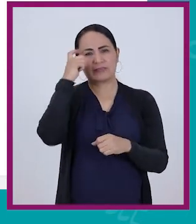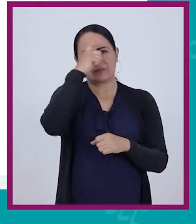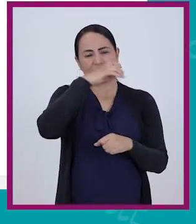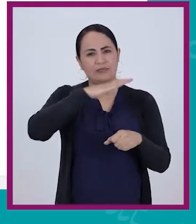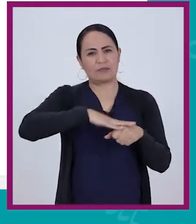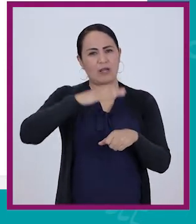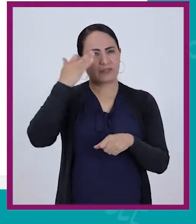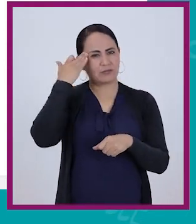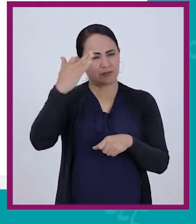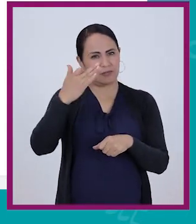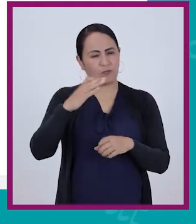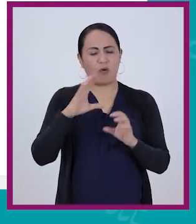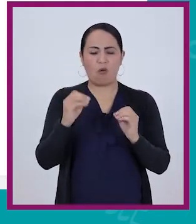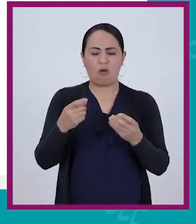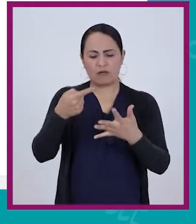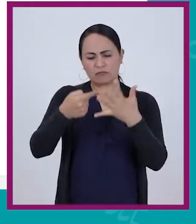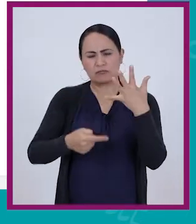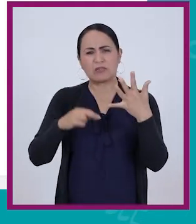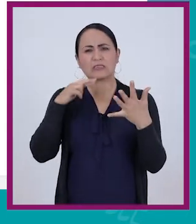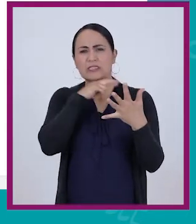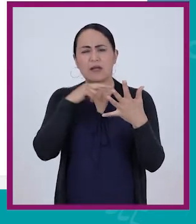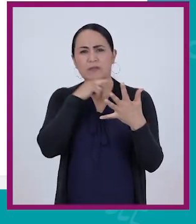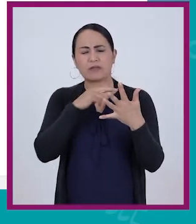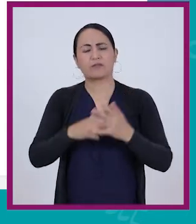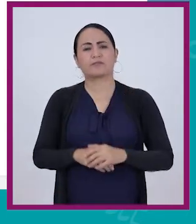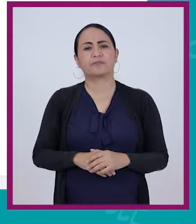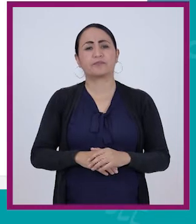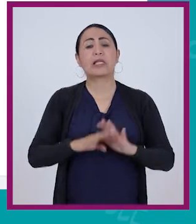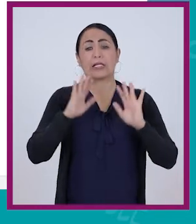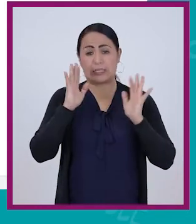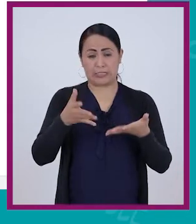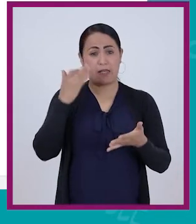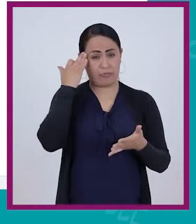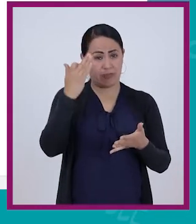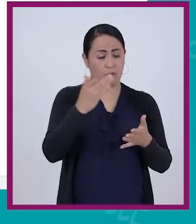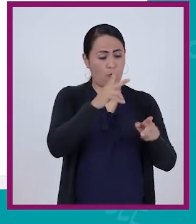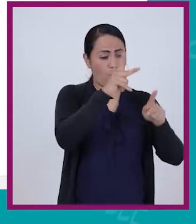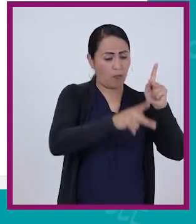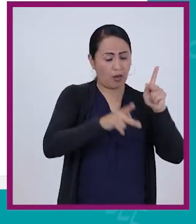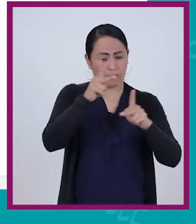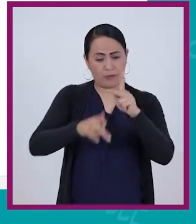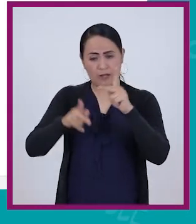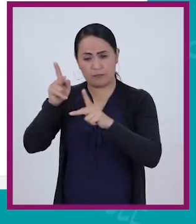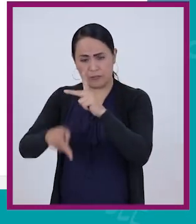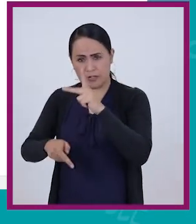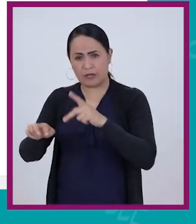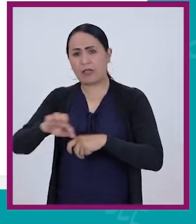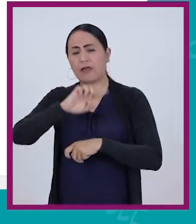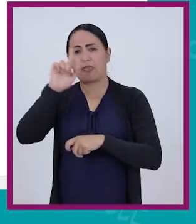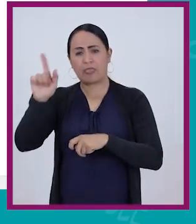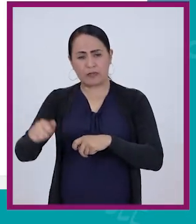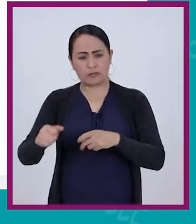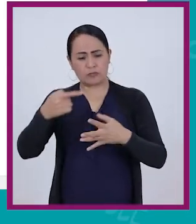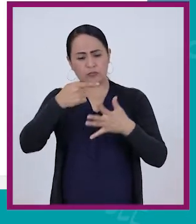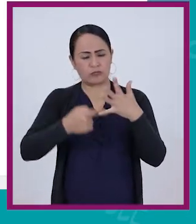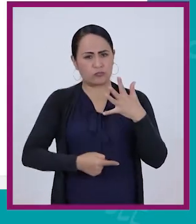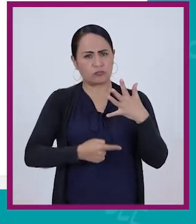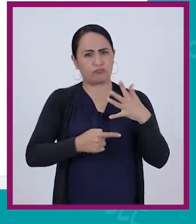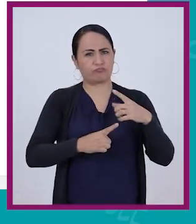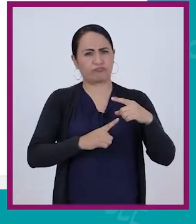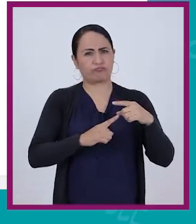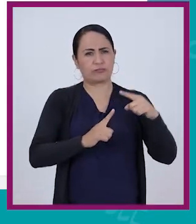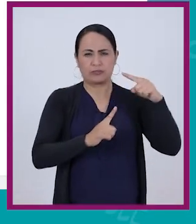que tarda más tiempo en realizarse y lo que se hace más rápido. Ya que decidimos los tiempos, hay que asignar las tareas según